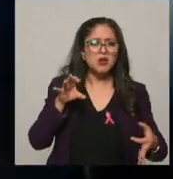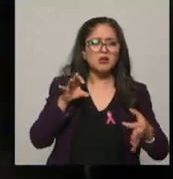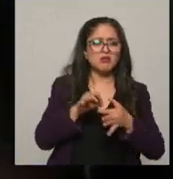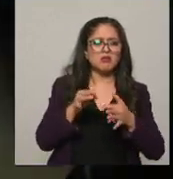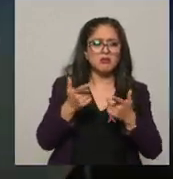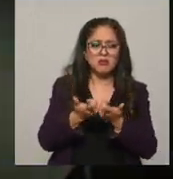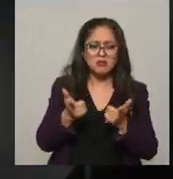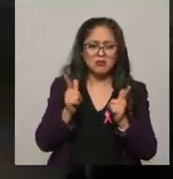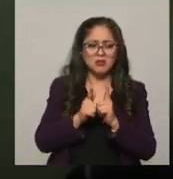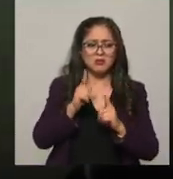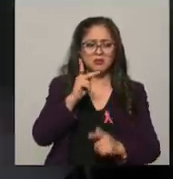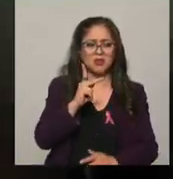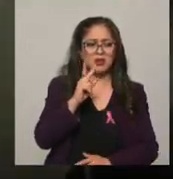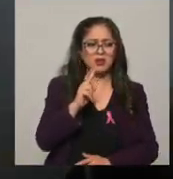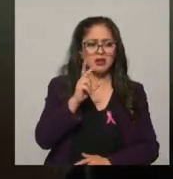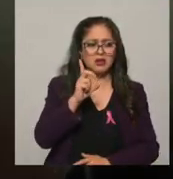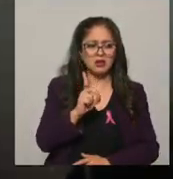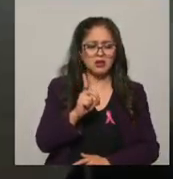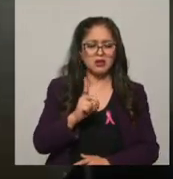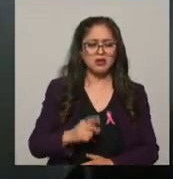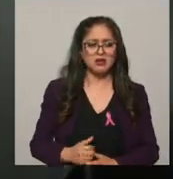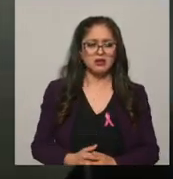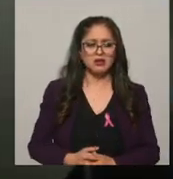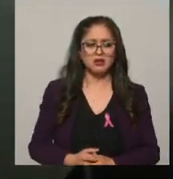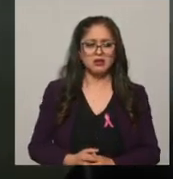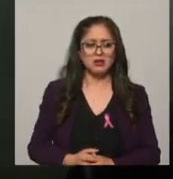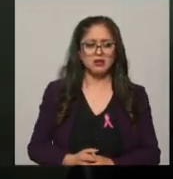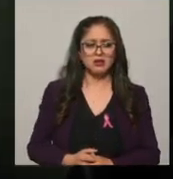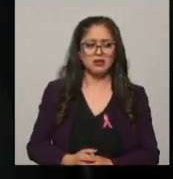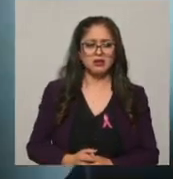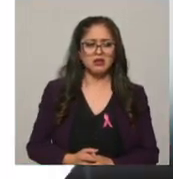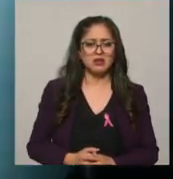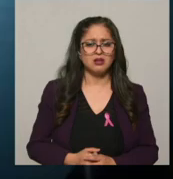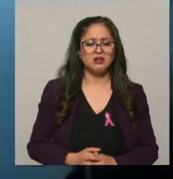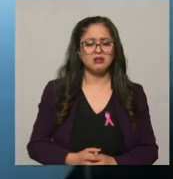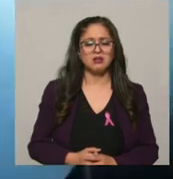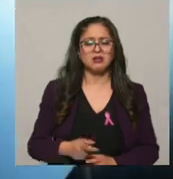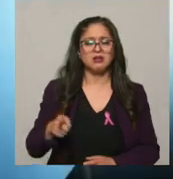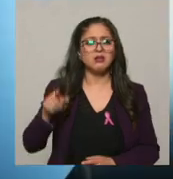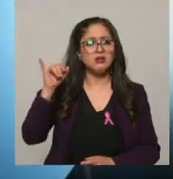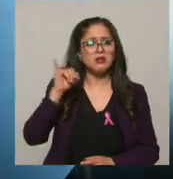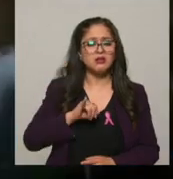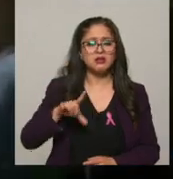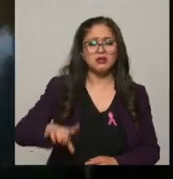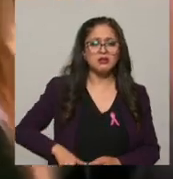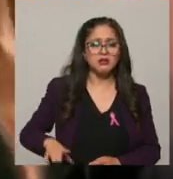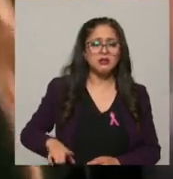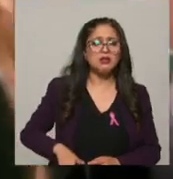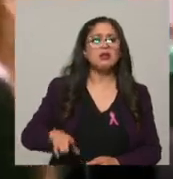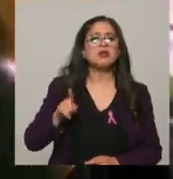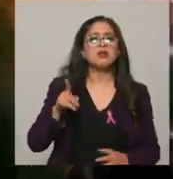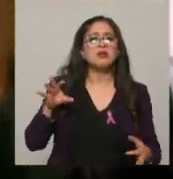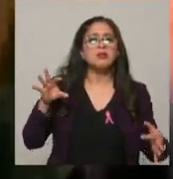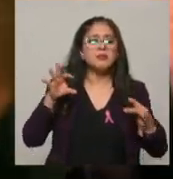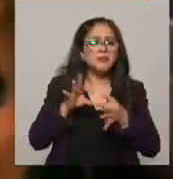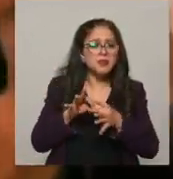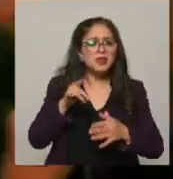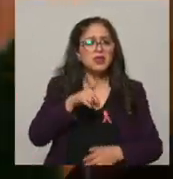siguen atacando el proyecto de la clínica trans que intenta impulsar la doctora Sheinbaum por un lado, que sigan las